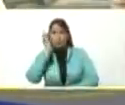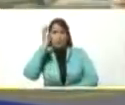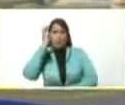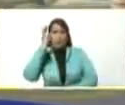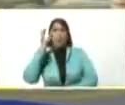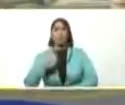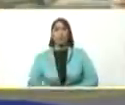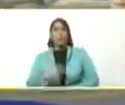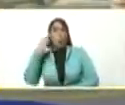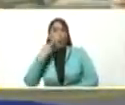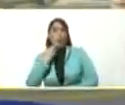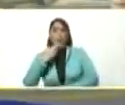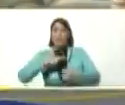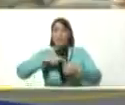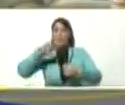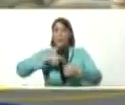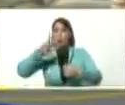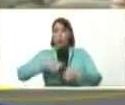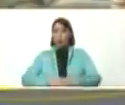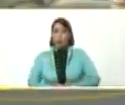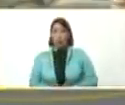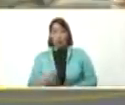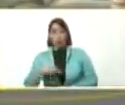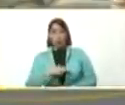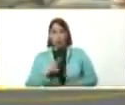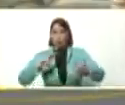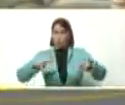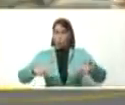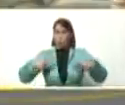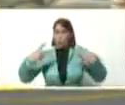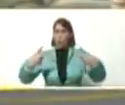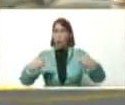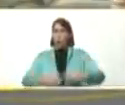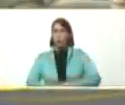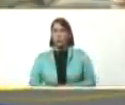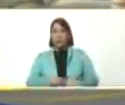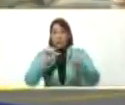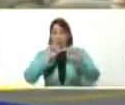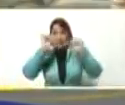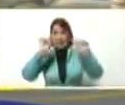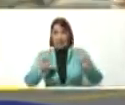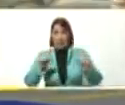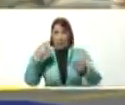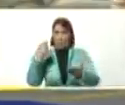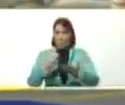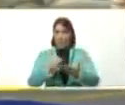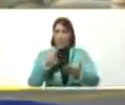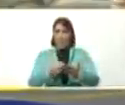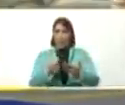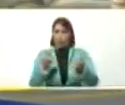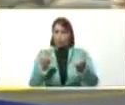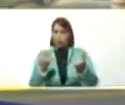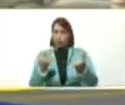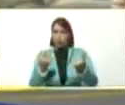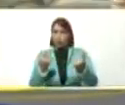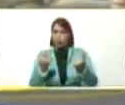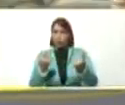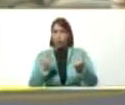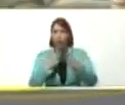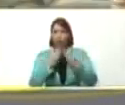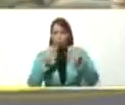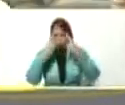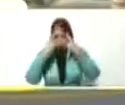bolívar virtual. Hemos sido vanguardia en los sistemas de financiamiento a los